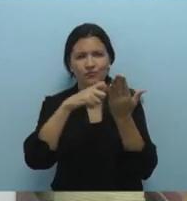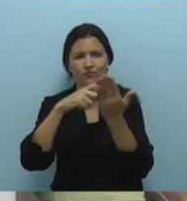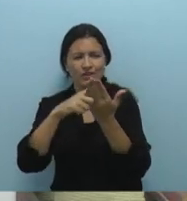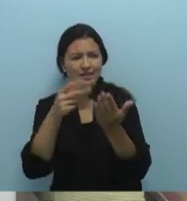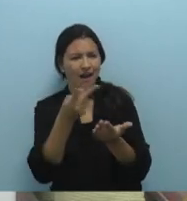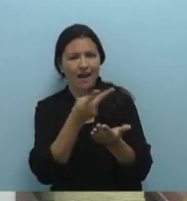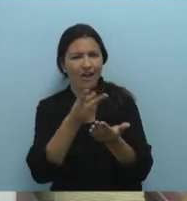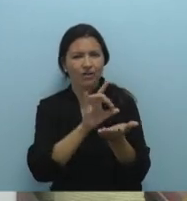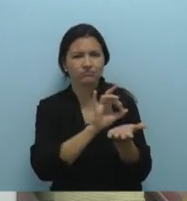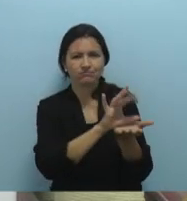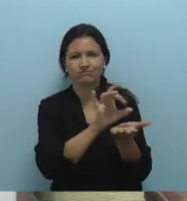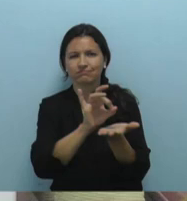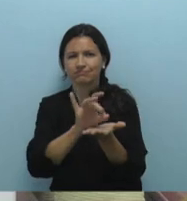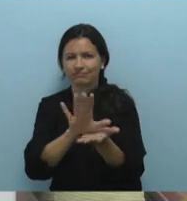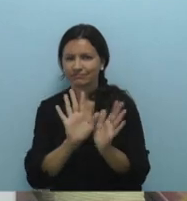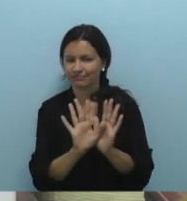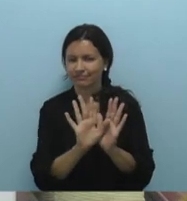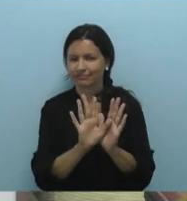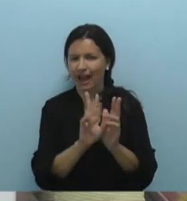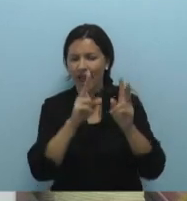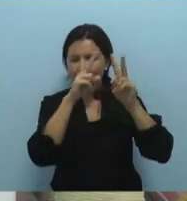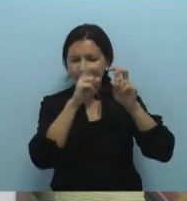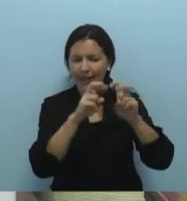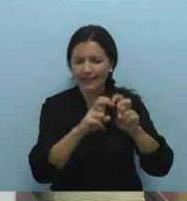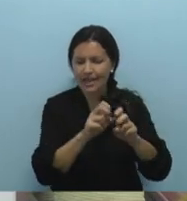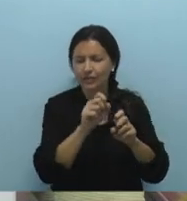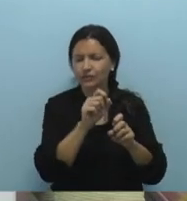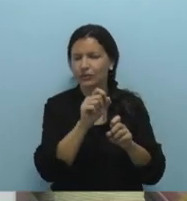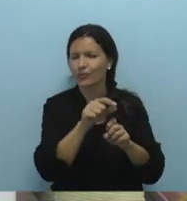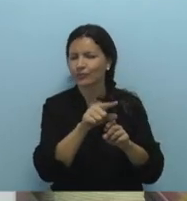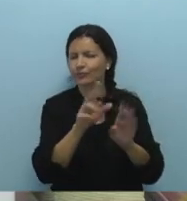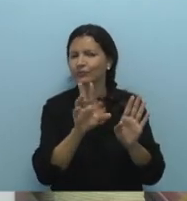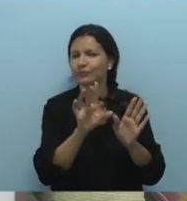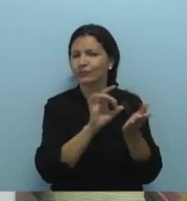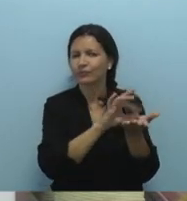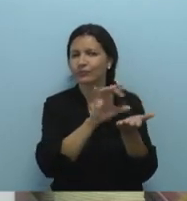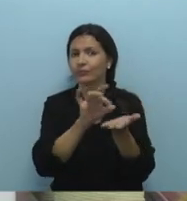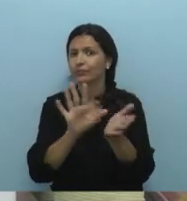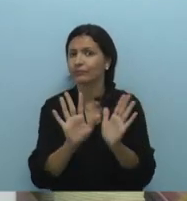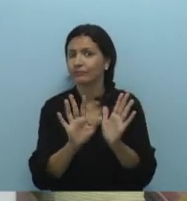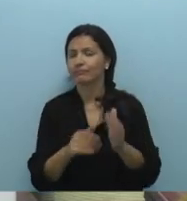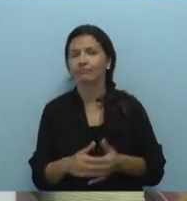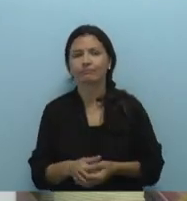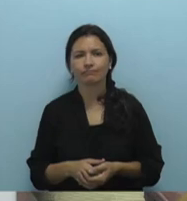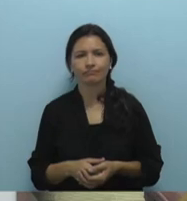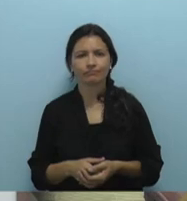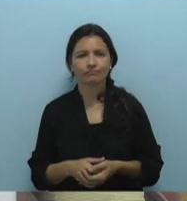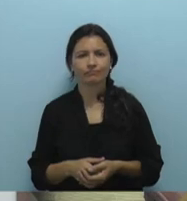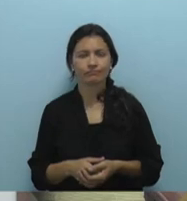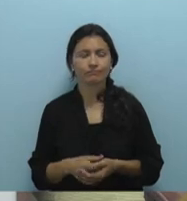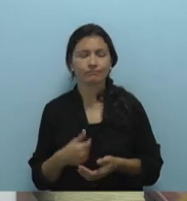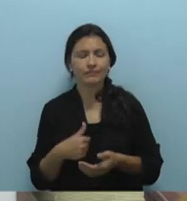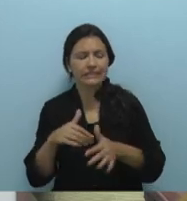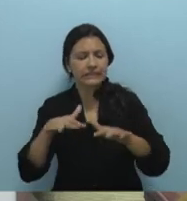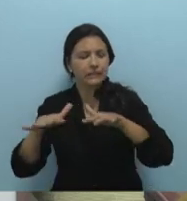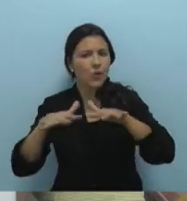y que habían impulsado la investigación de esta causa. Desde lo institucional nos parece absolutamente preocupante